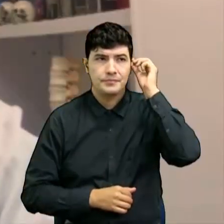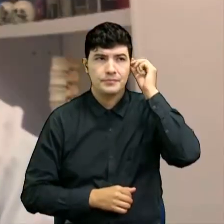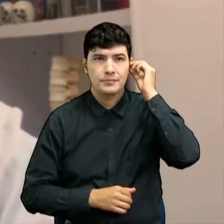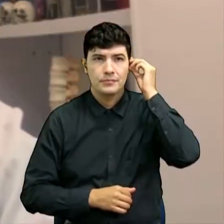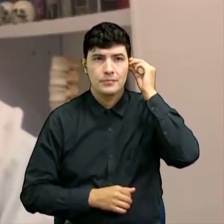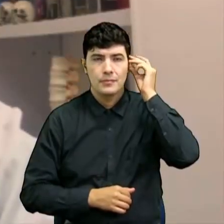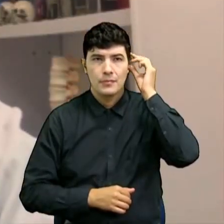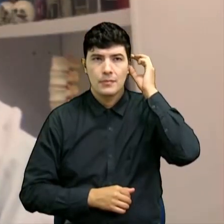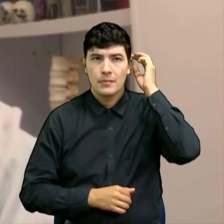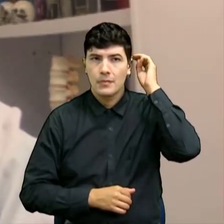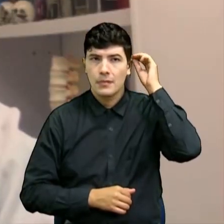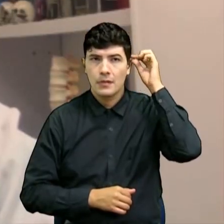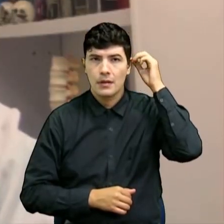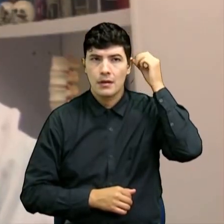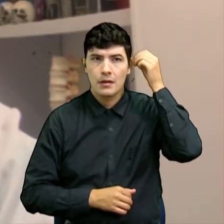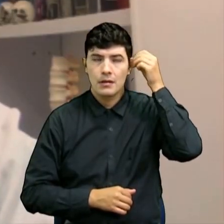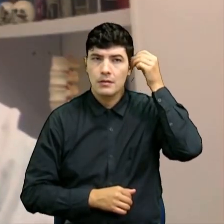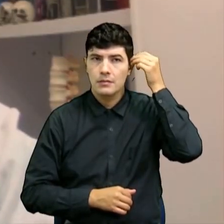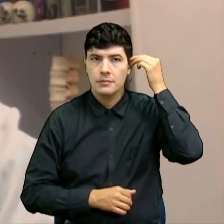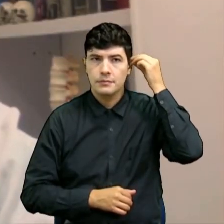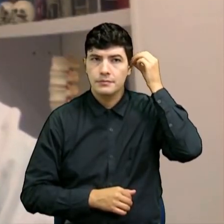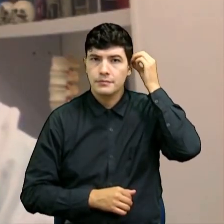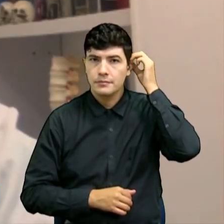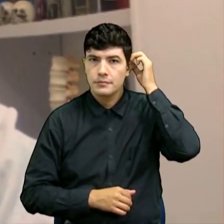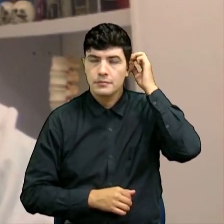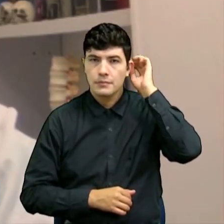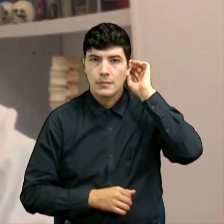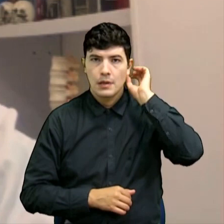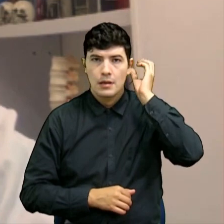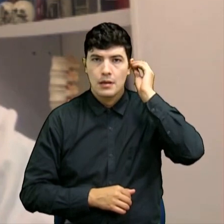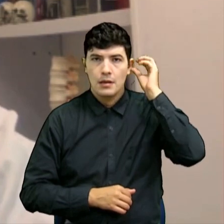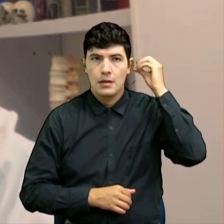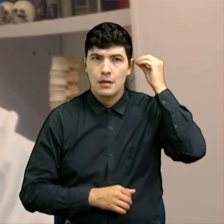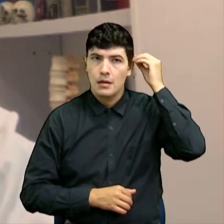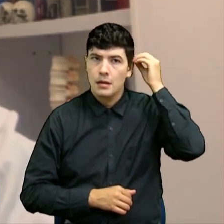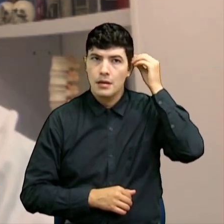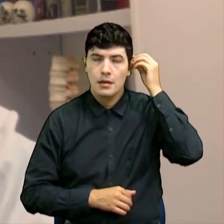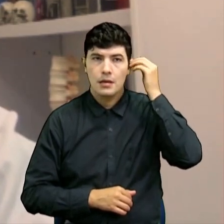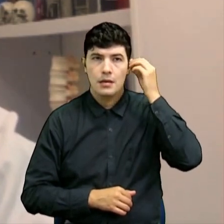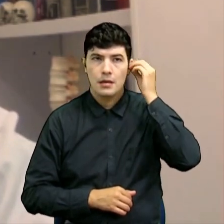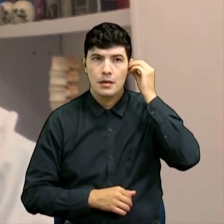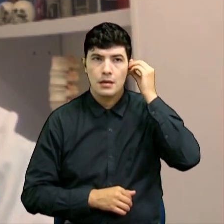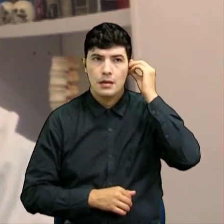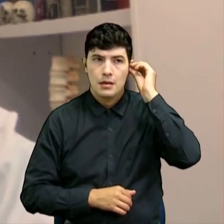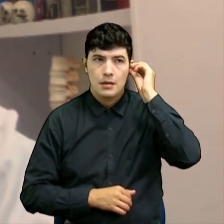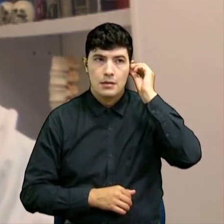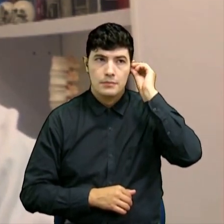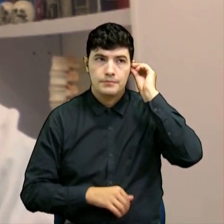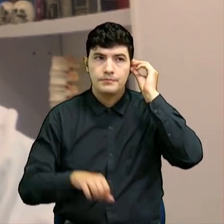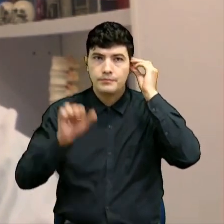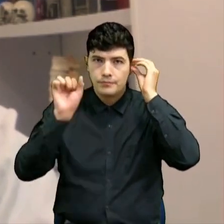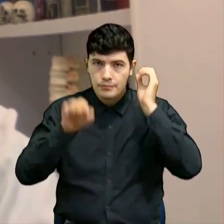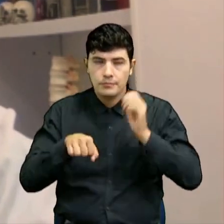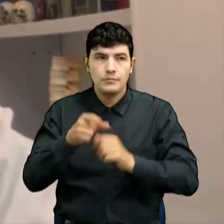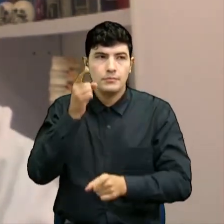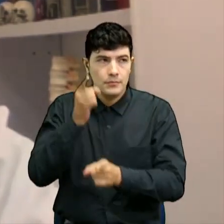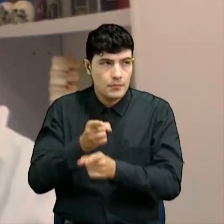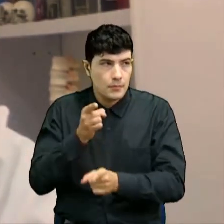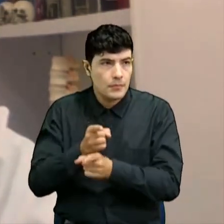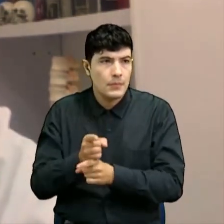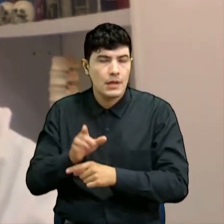Sí, son unos valientes que creyeron siempre que su niña podía sobrevivir y que tenía futuro, porque